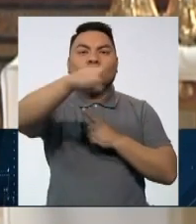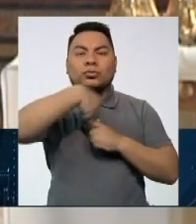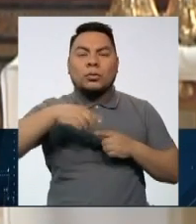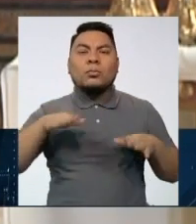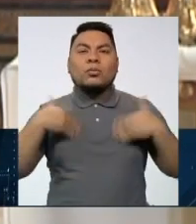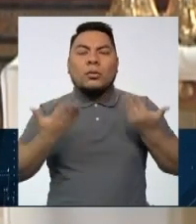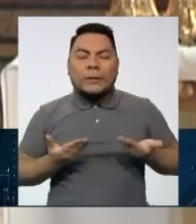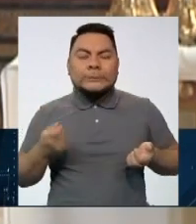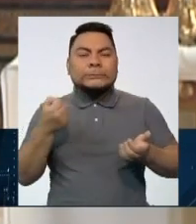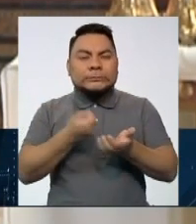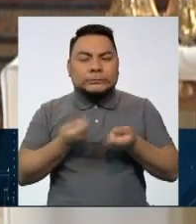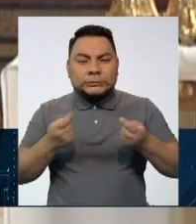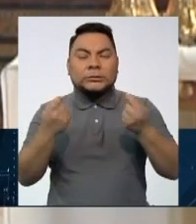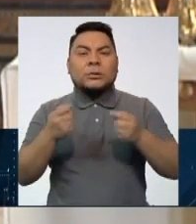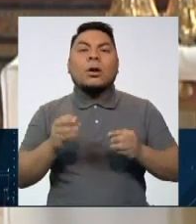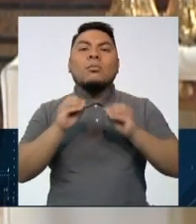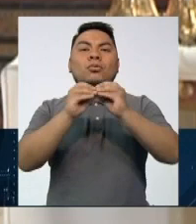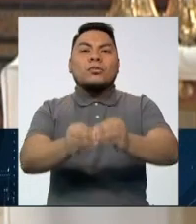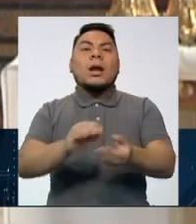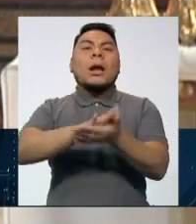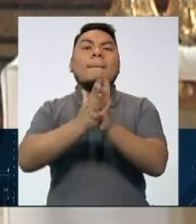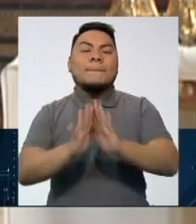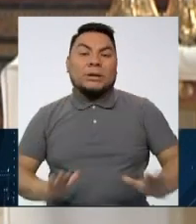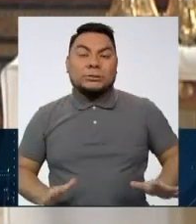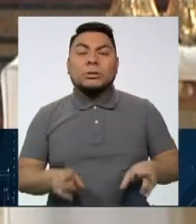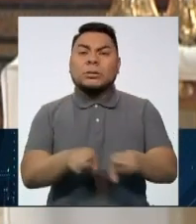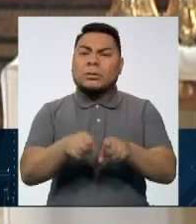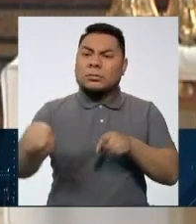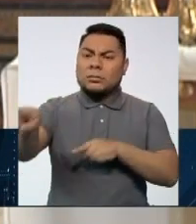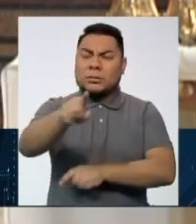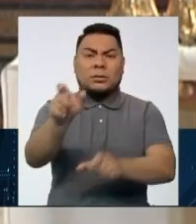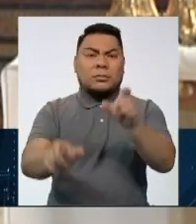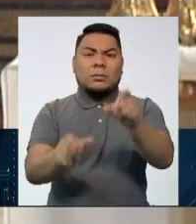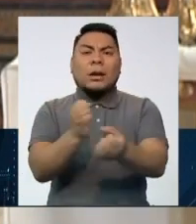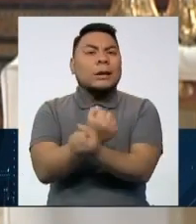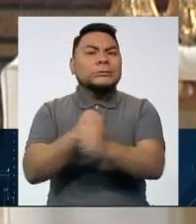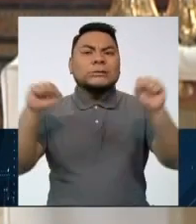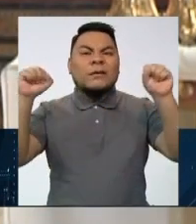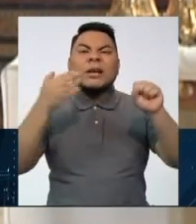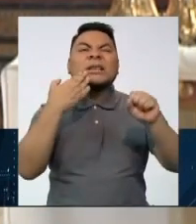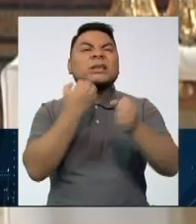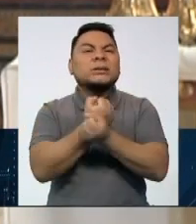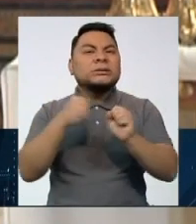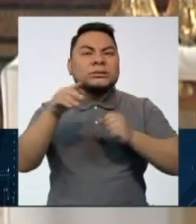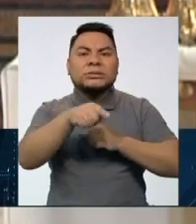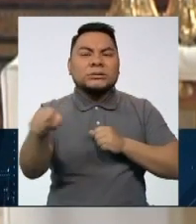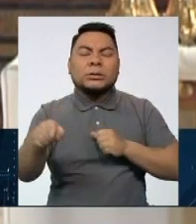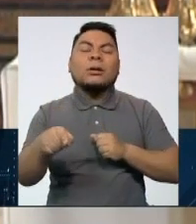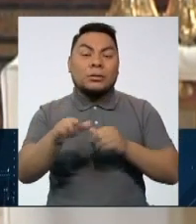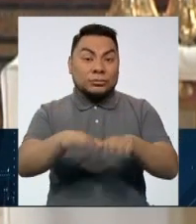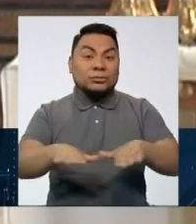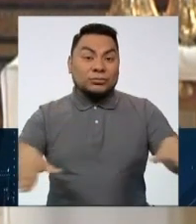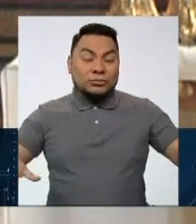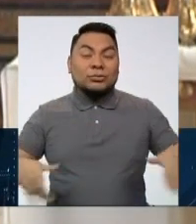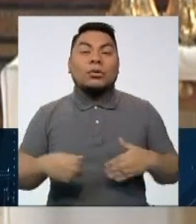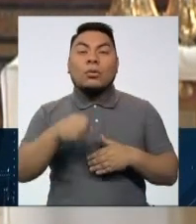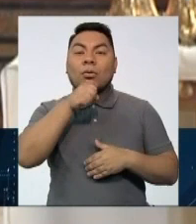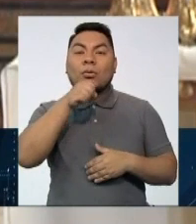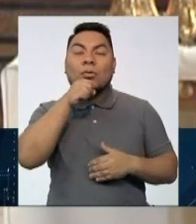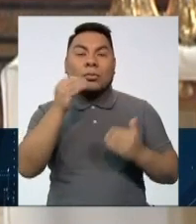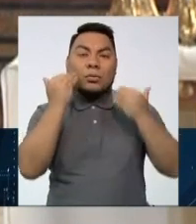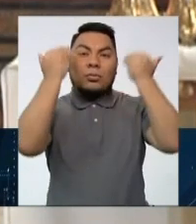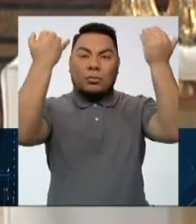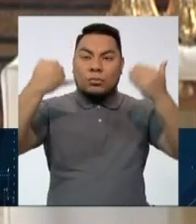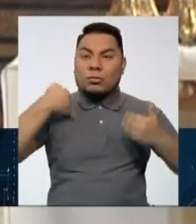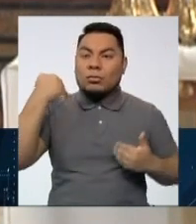paz, de salvar a los inocentes que son nuestros niños y jóvenes, igual a los ancianos y